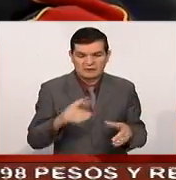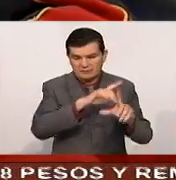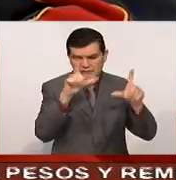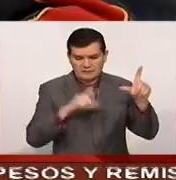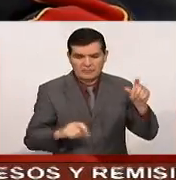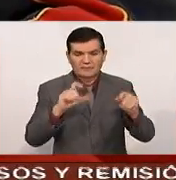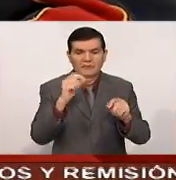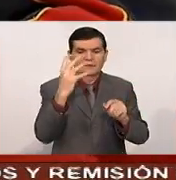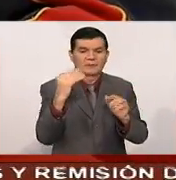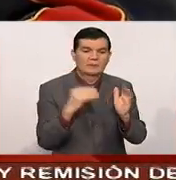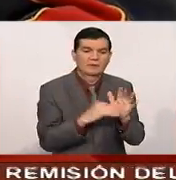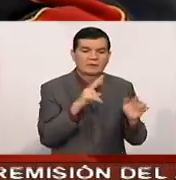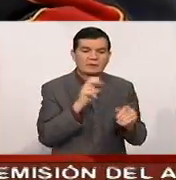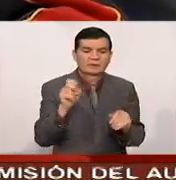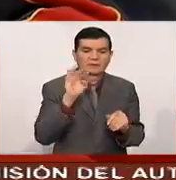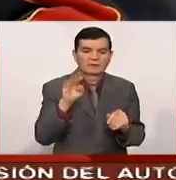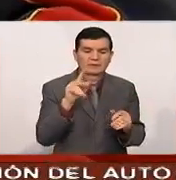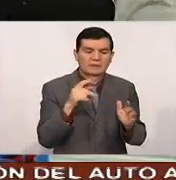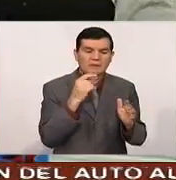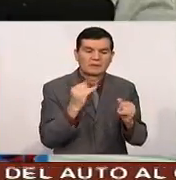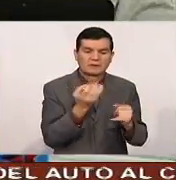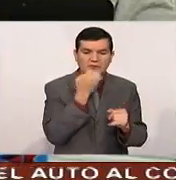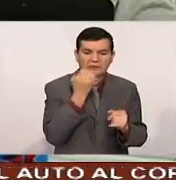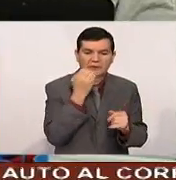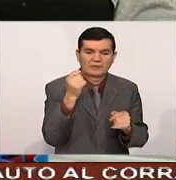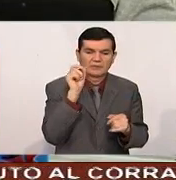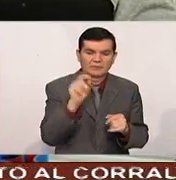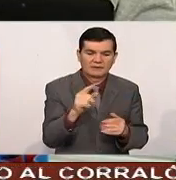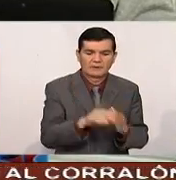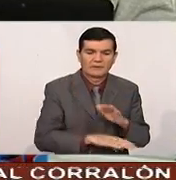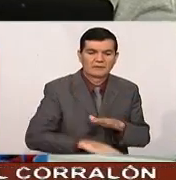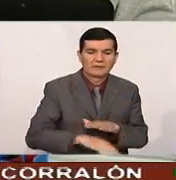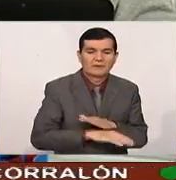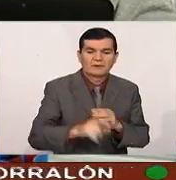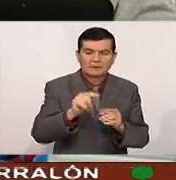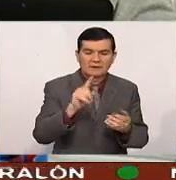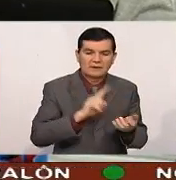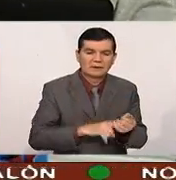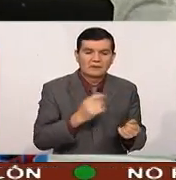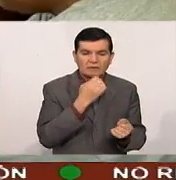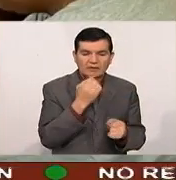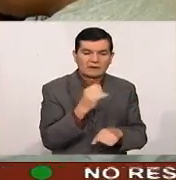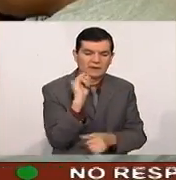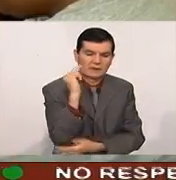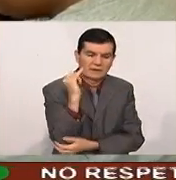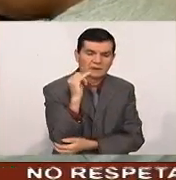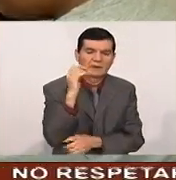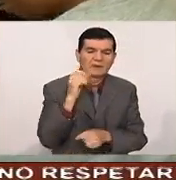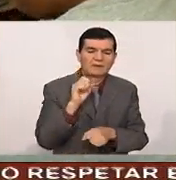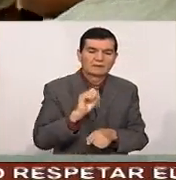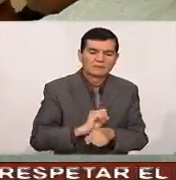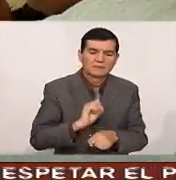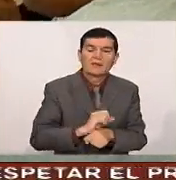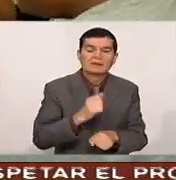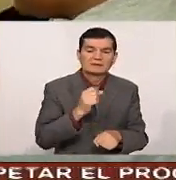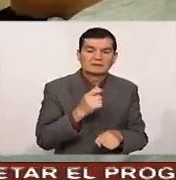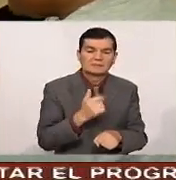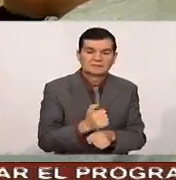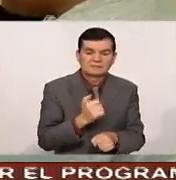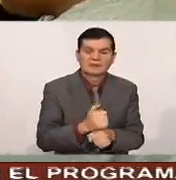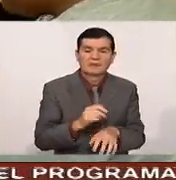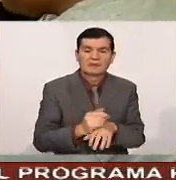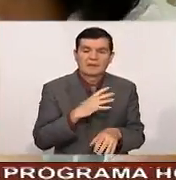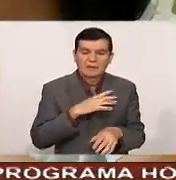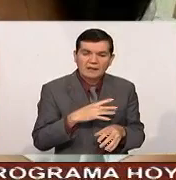operan 24,250 planteles bajo esta modalidad, que incluye los niveles preescolar, primaria y secundaria, en los que se